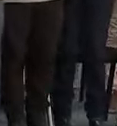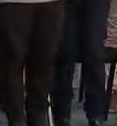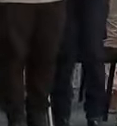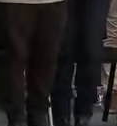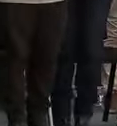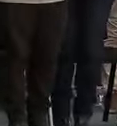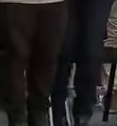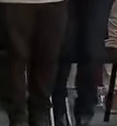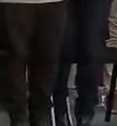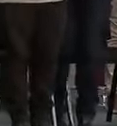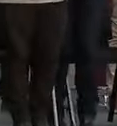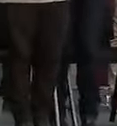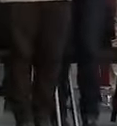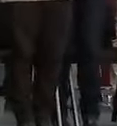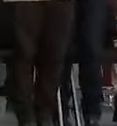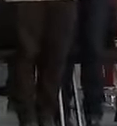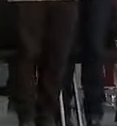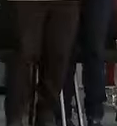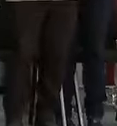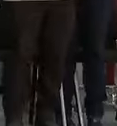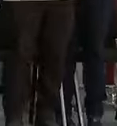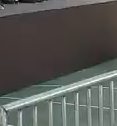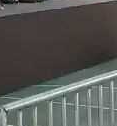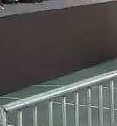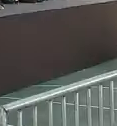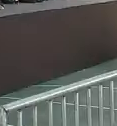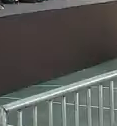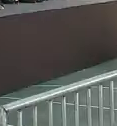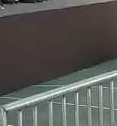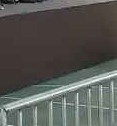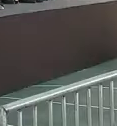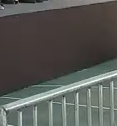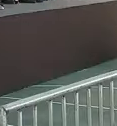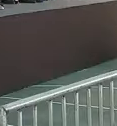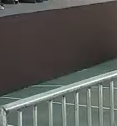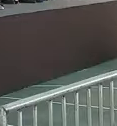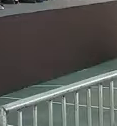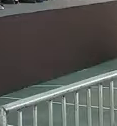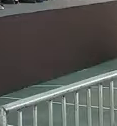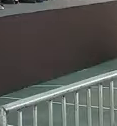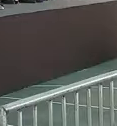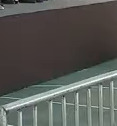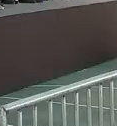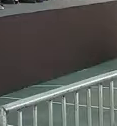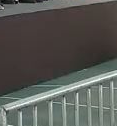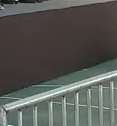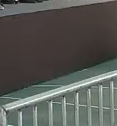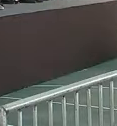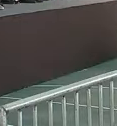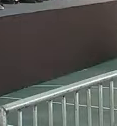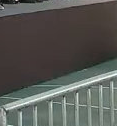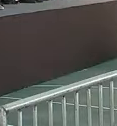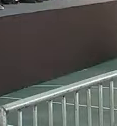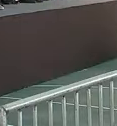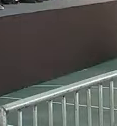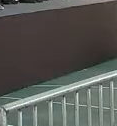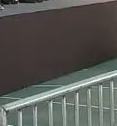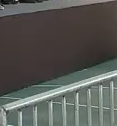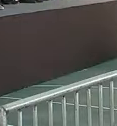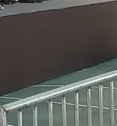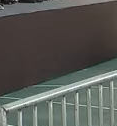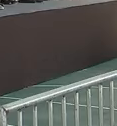También reciben reconocimiento por la rehabilitación del camino de Benito Juárez el presidente municipal de Santa